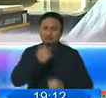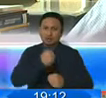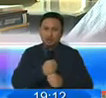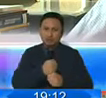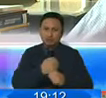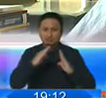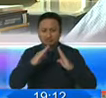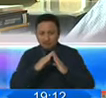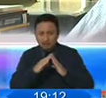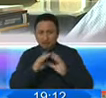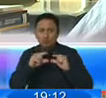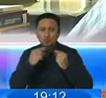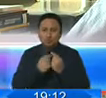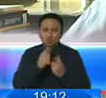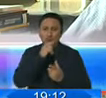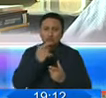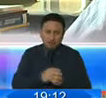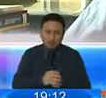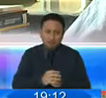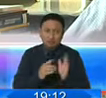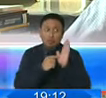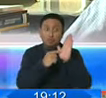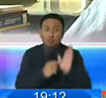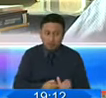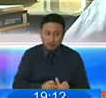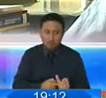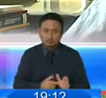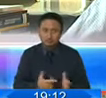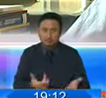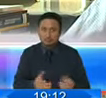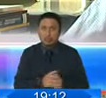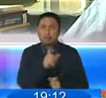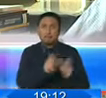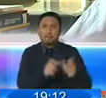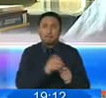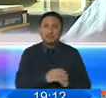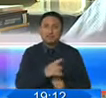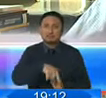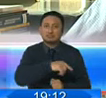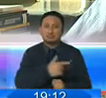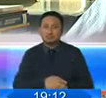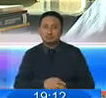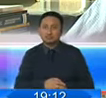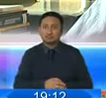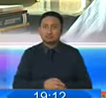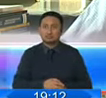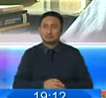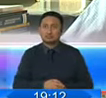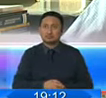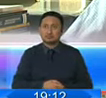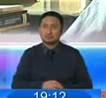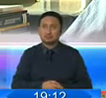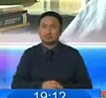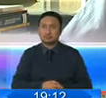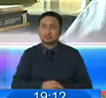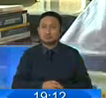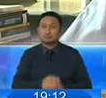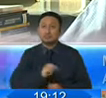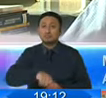grupo, agrupaciones sociales de todos los usuarios críticos a su posición o ideología, y de esta